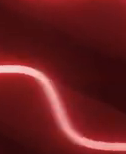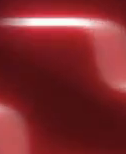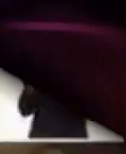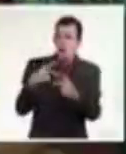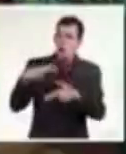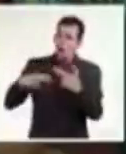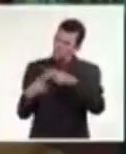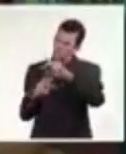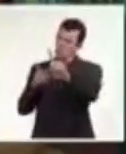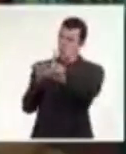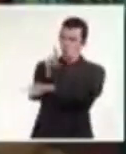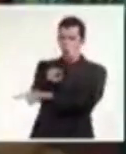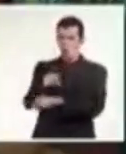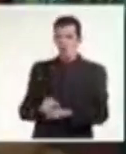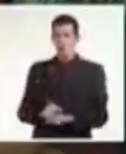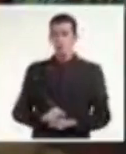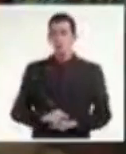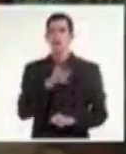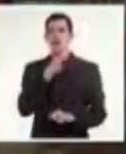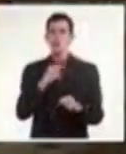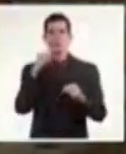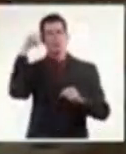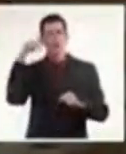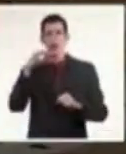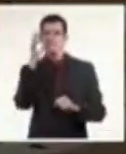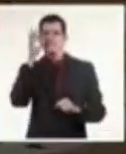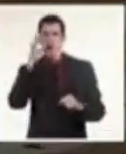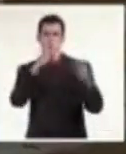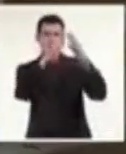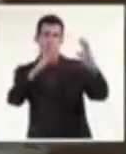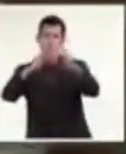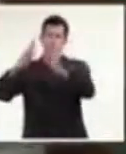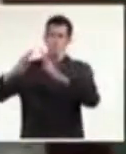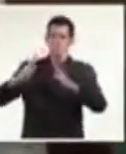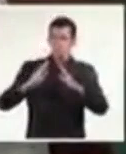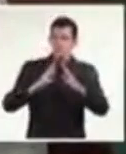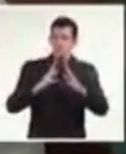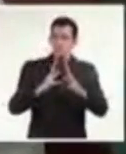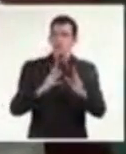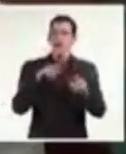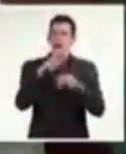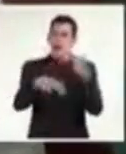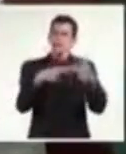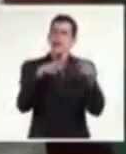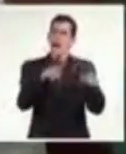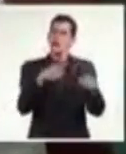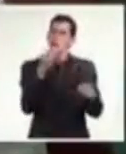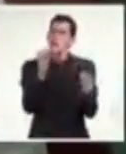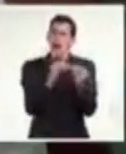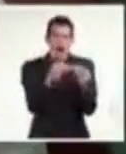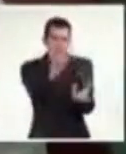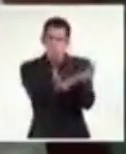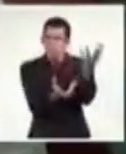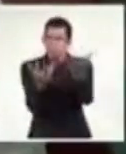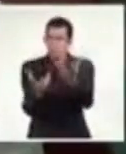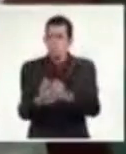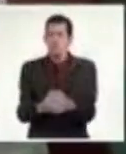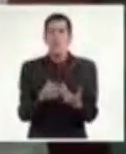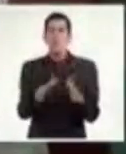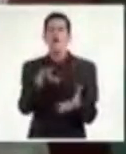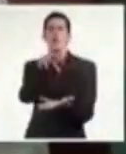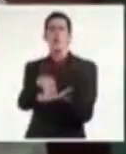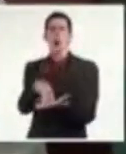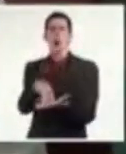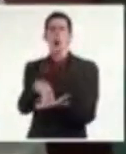eso es terrorismo prácticamente. Tiendas MLC, tabaquería, ranchos, creo que